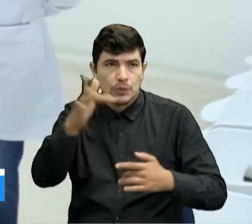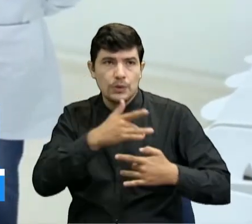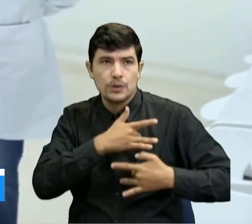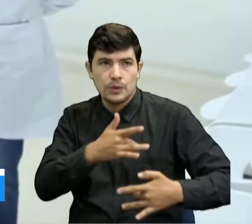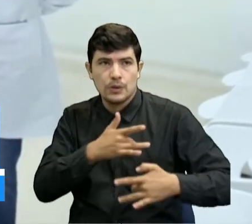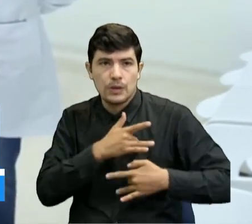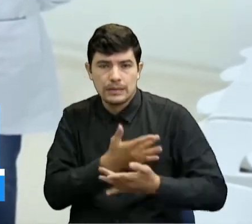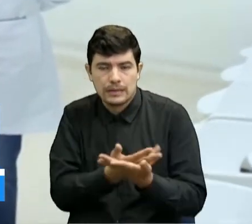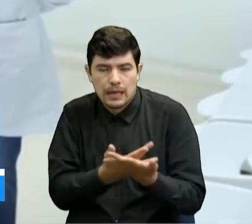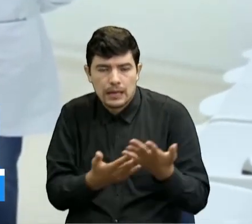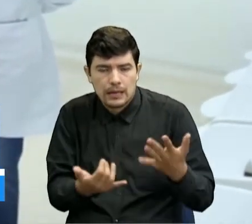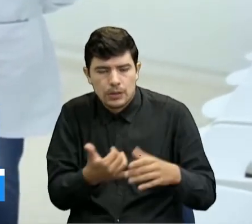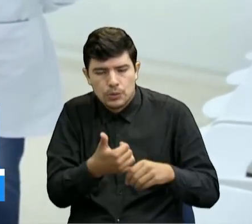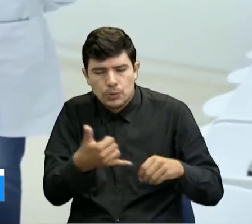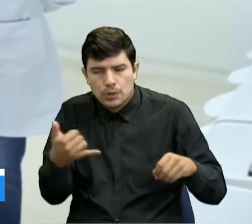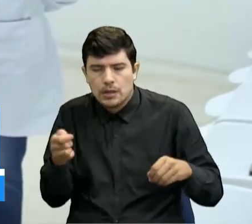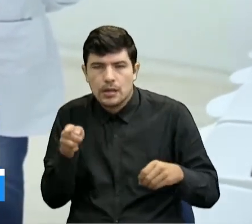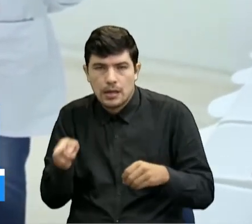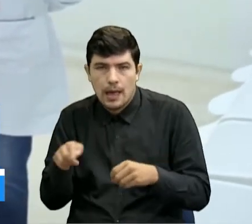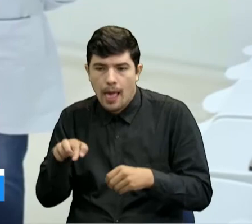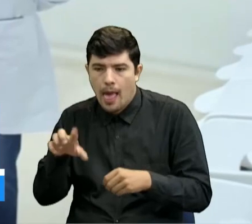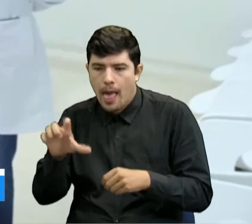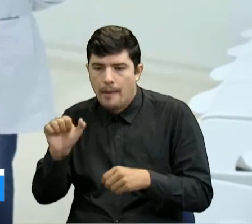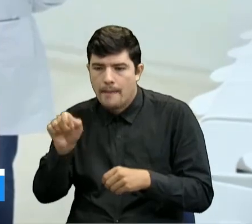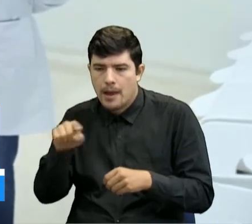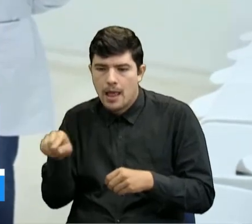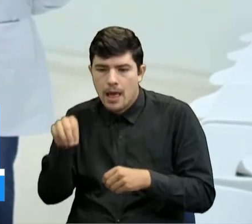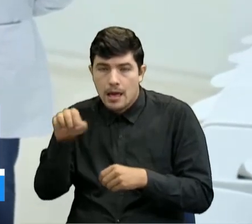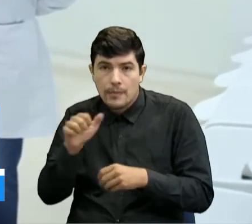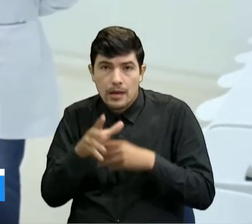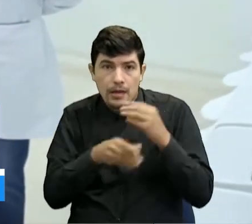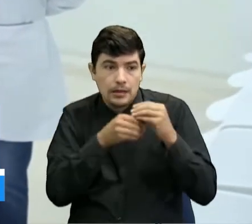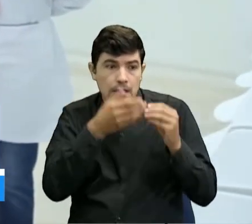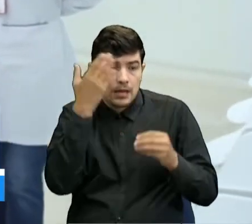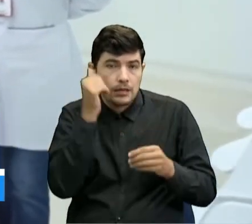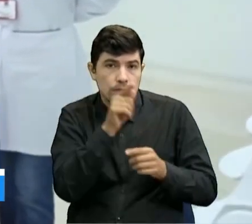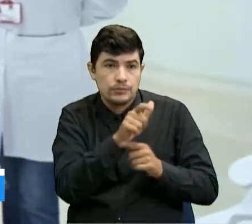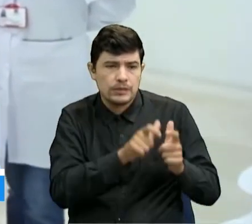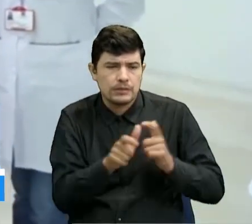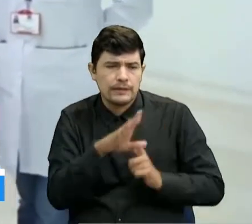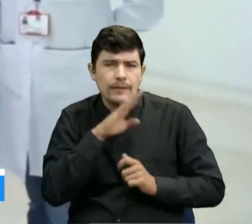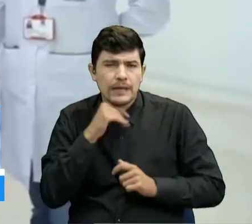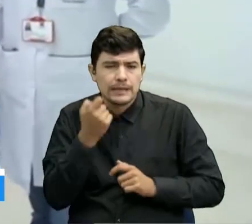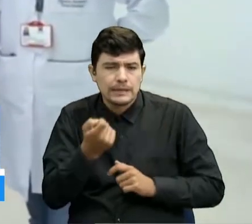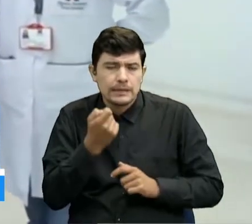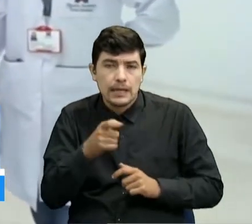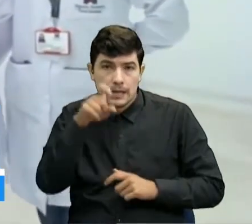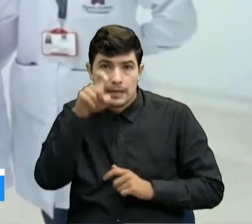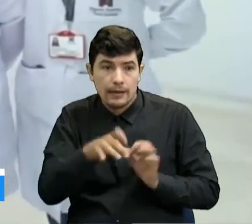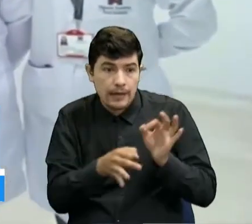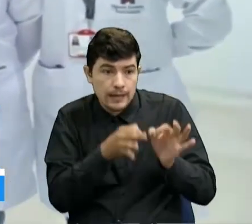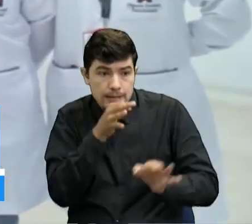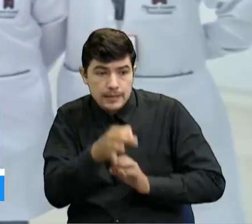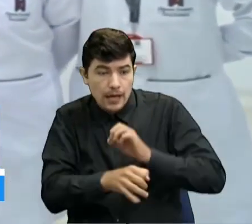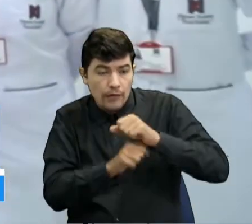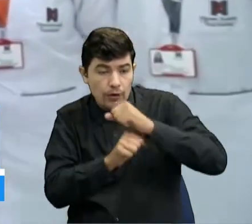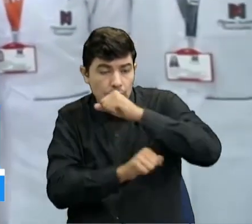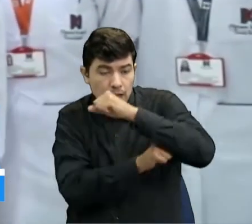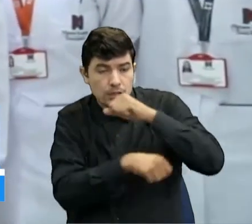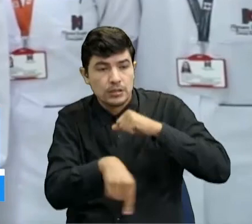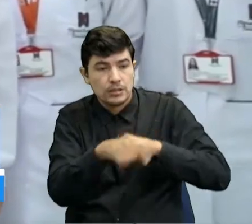sangre para que sea extraído el plasma, puesto que son pacientes que acaban de salir de una enfermedad compleja, entonces debemos fortalecerlos para que puedan